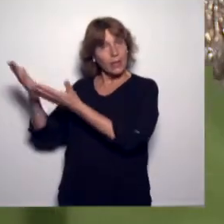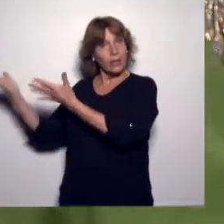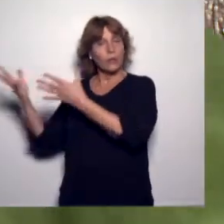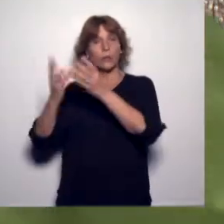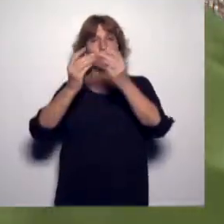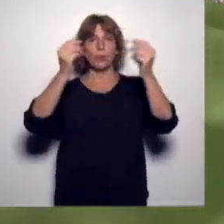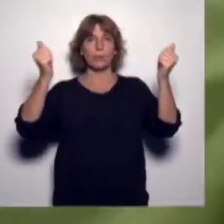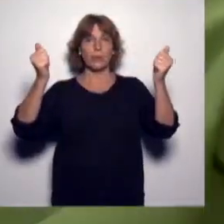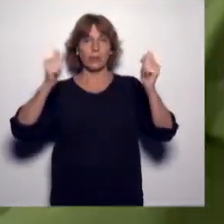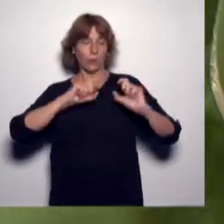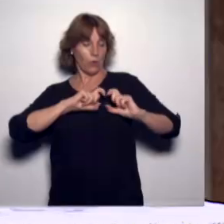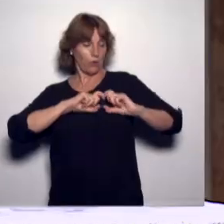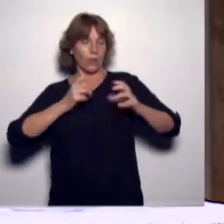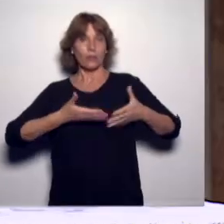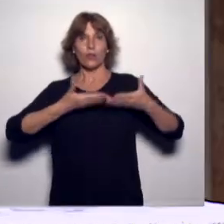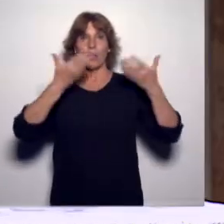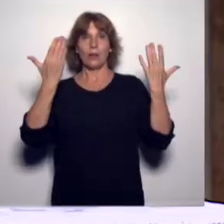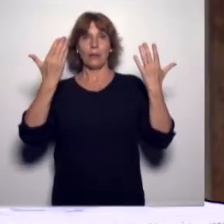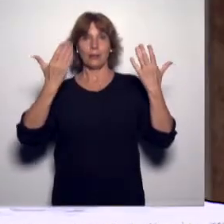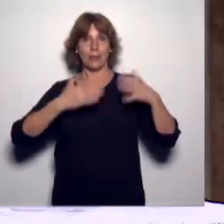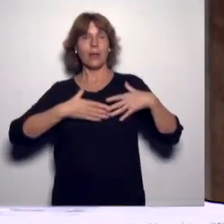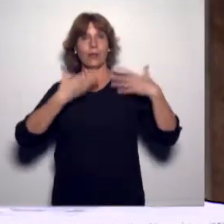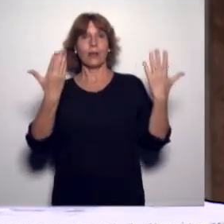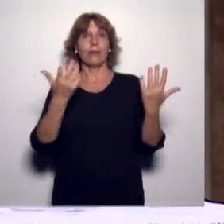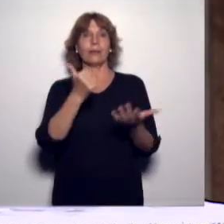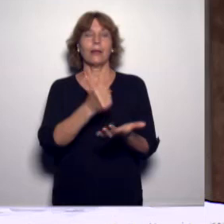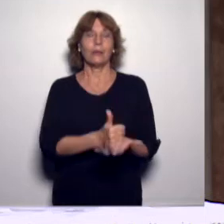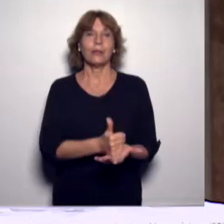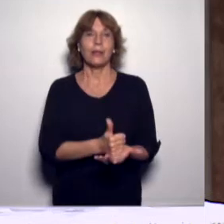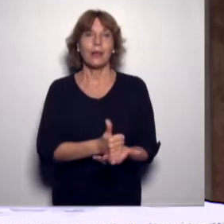ustedes. Levantemos el corazón.